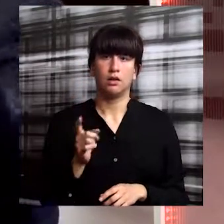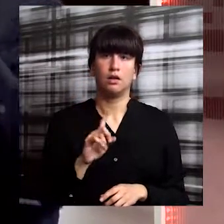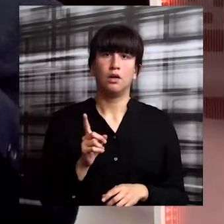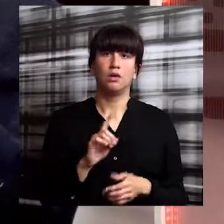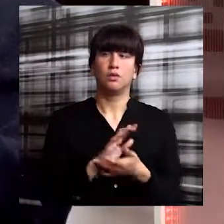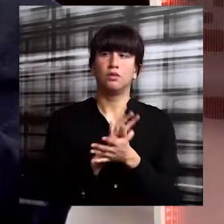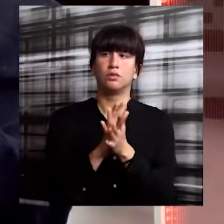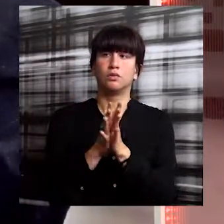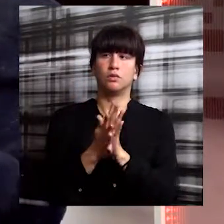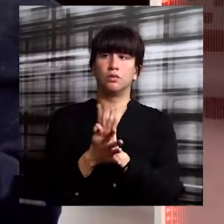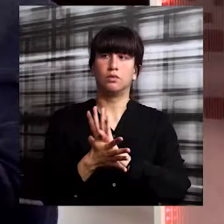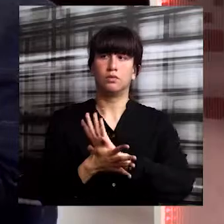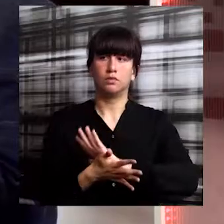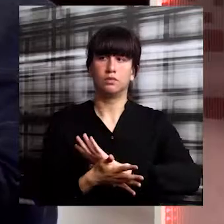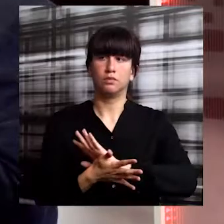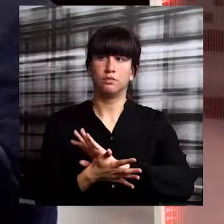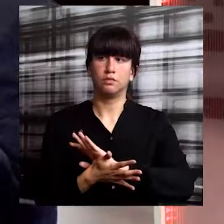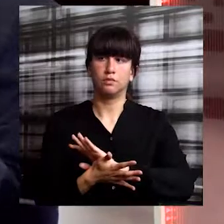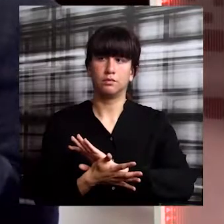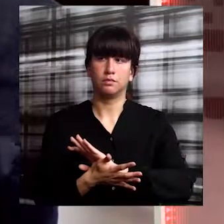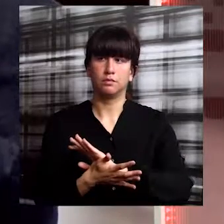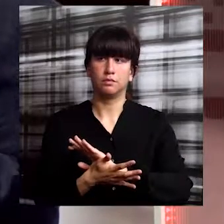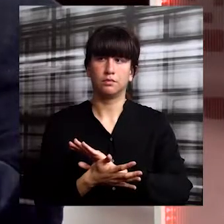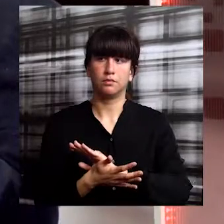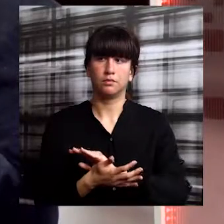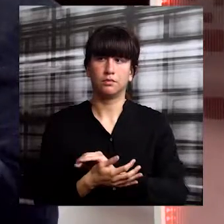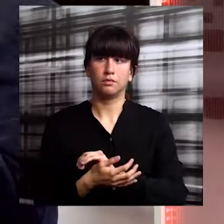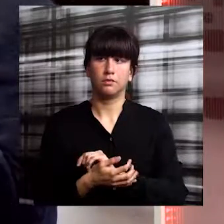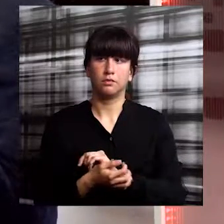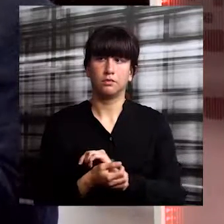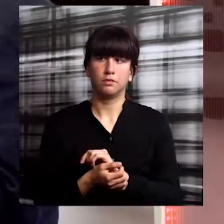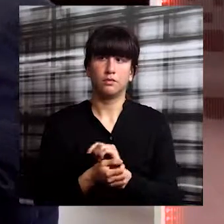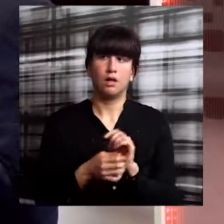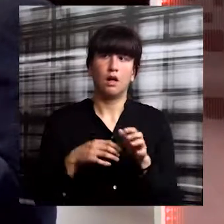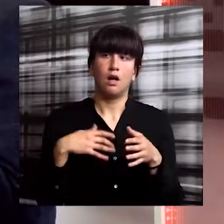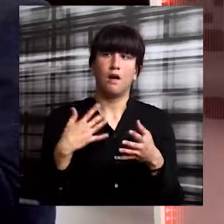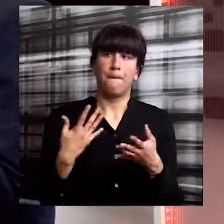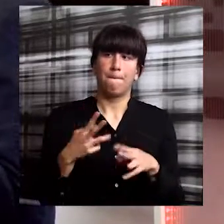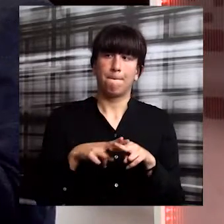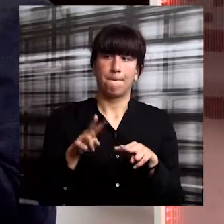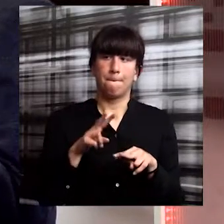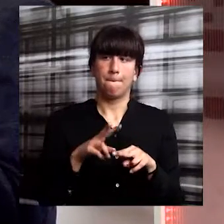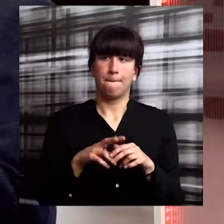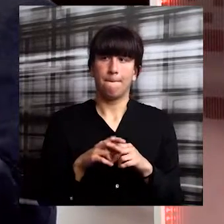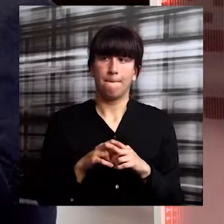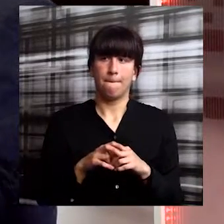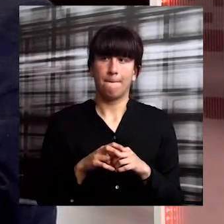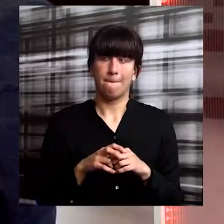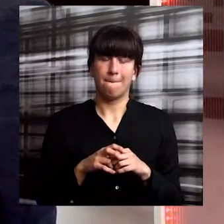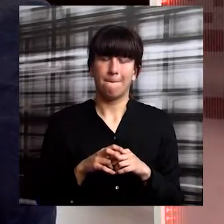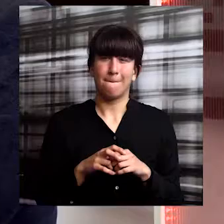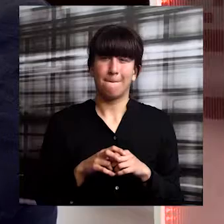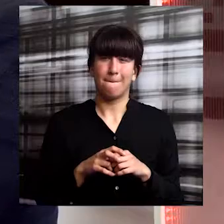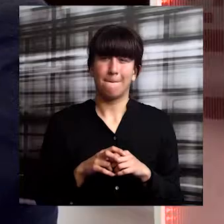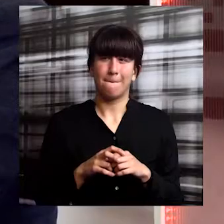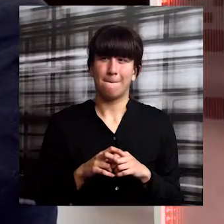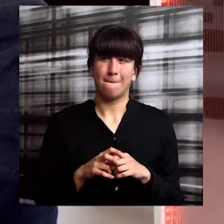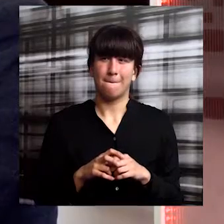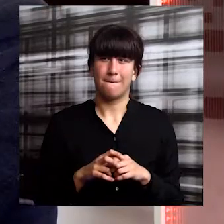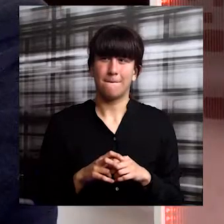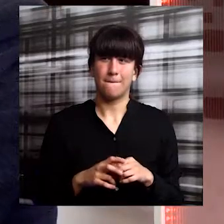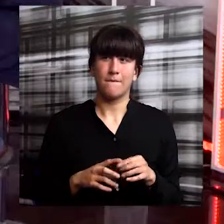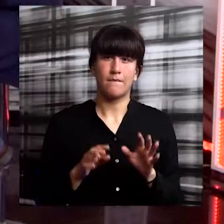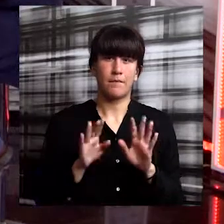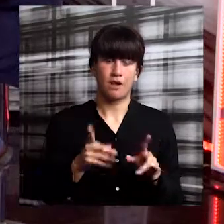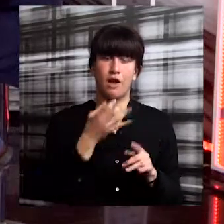aparece rimbombante, pero que al analizar los fríos números y las realidades nos dice, ojo, pensemos un poquito más, analicemos un